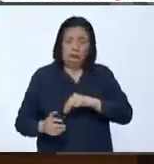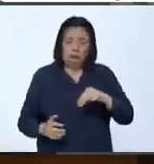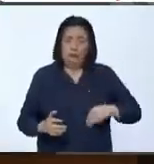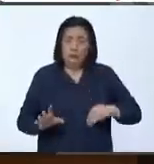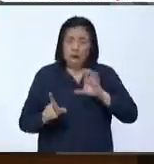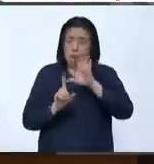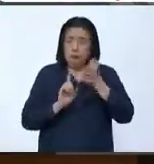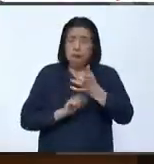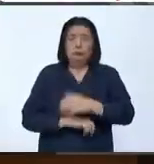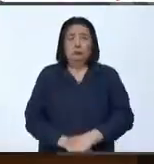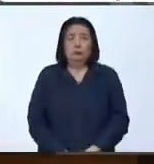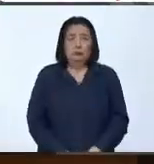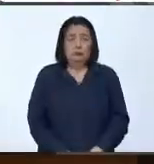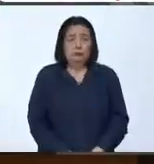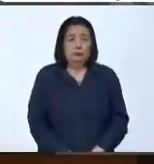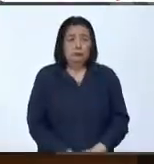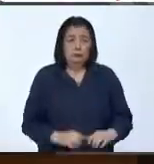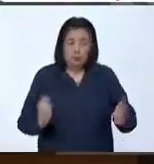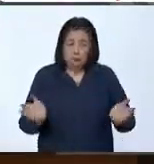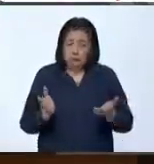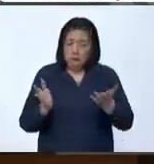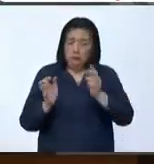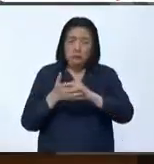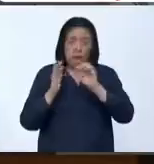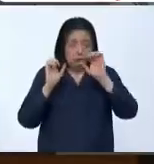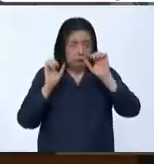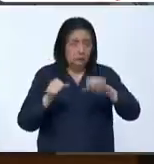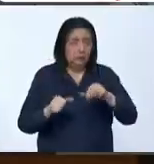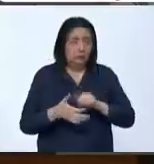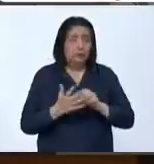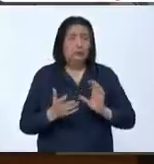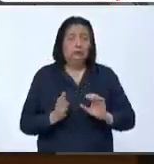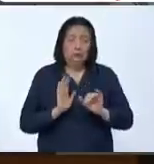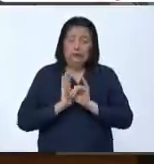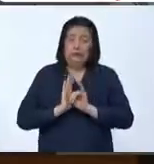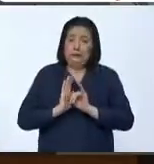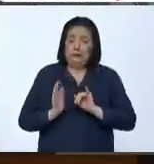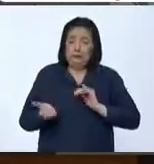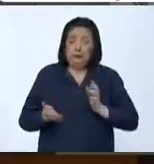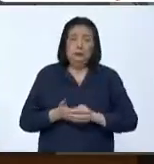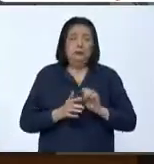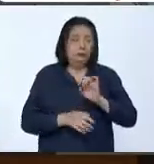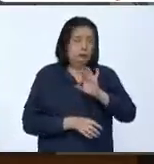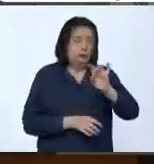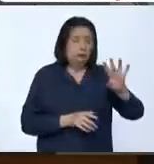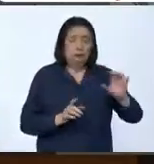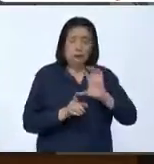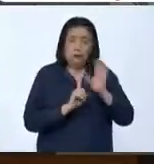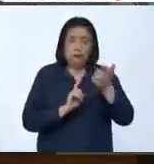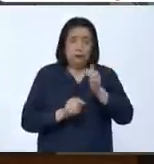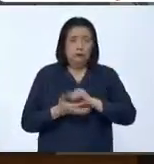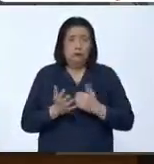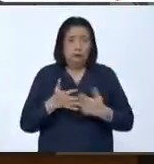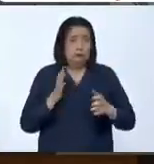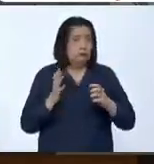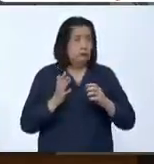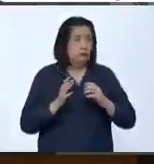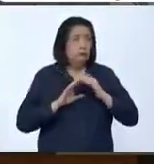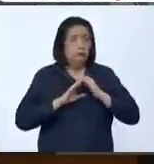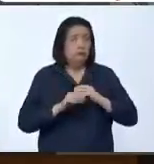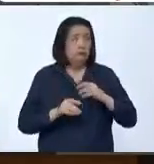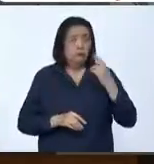Ministerio de cultura sobre impulsar la consolidación de nuestra identidad multicultural y la lucha